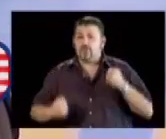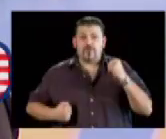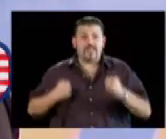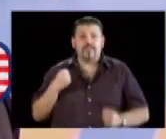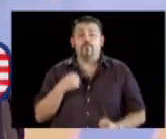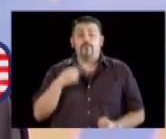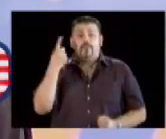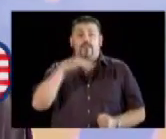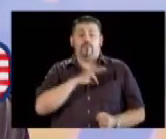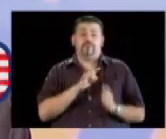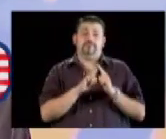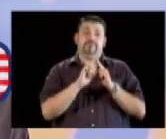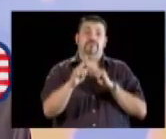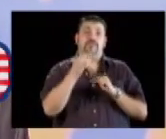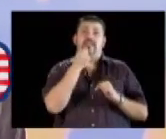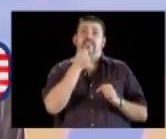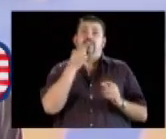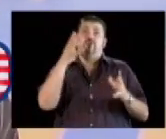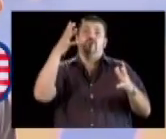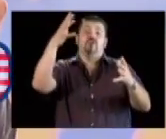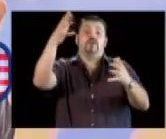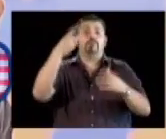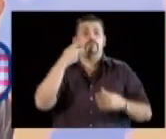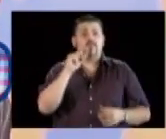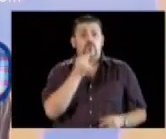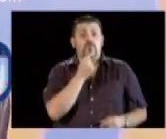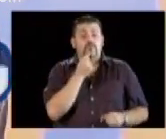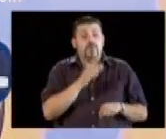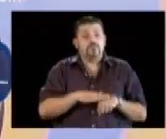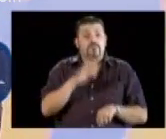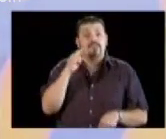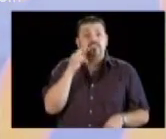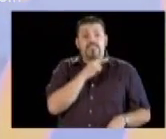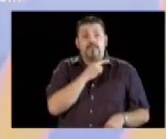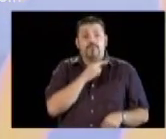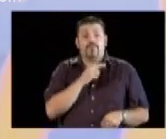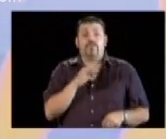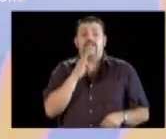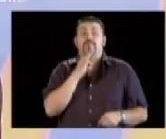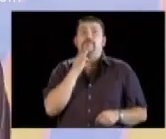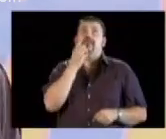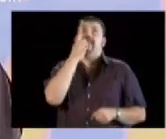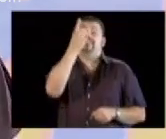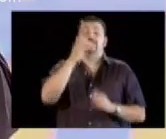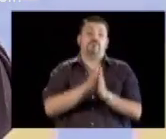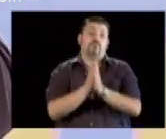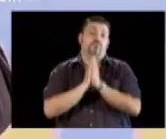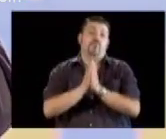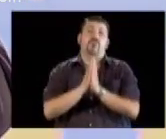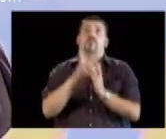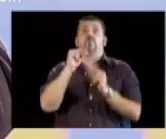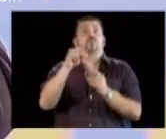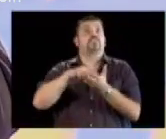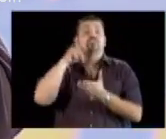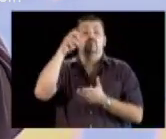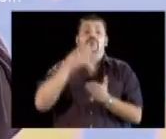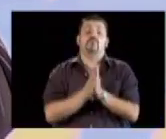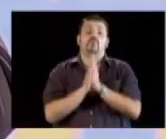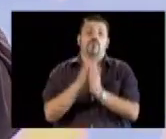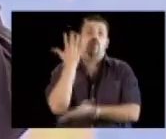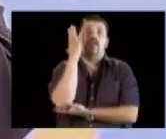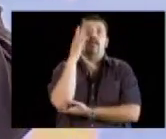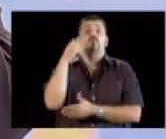detener al niño. El niño obviamente es mucho más rápido que la mamá. Se sube al árbol, la mamá le empieza a gritar, no te subas porque te vas a